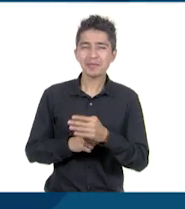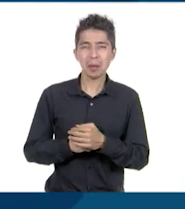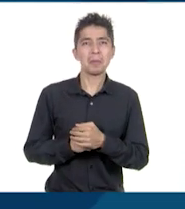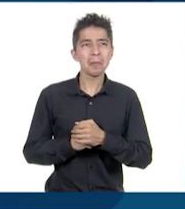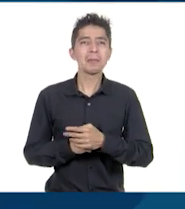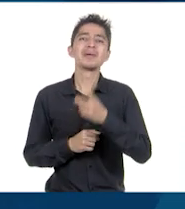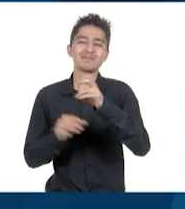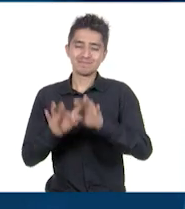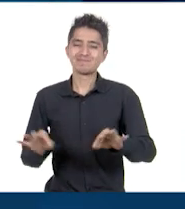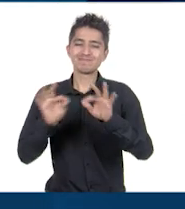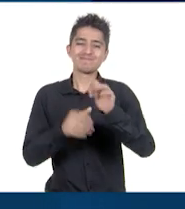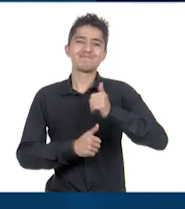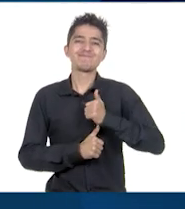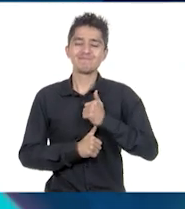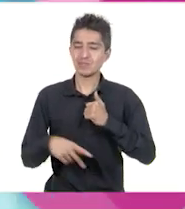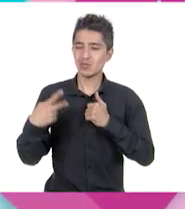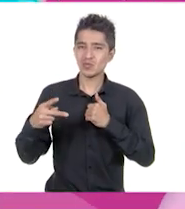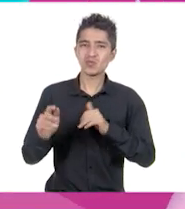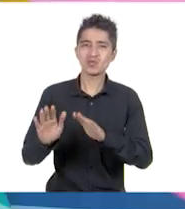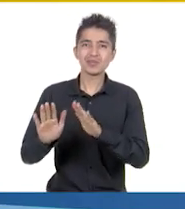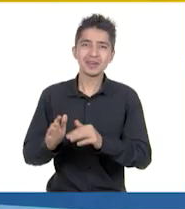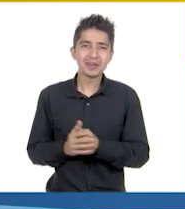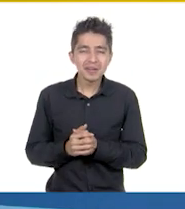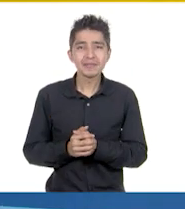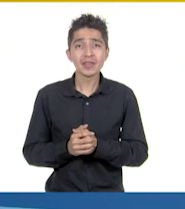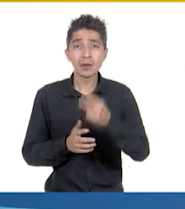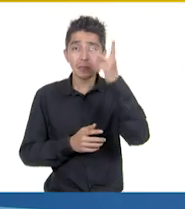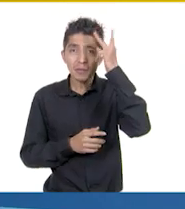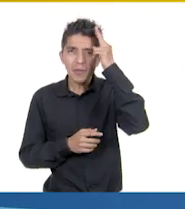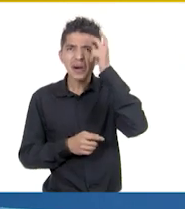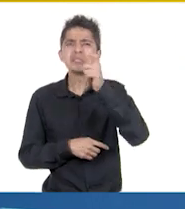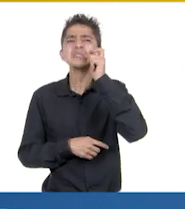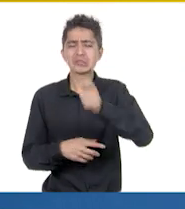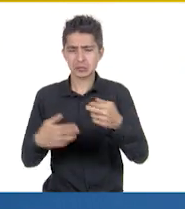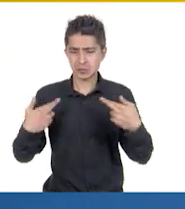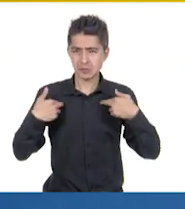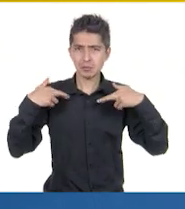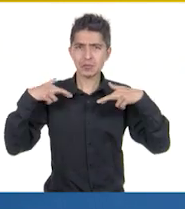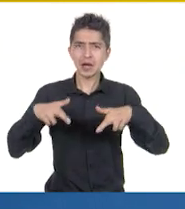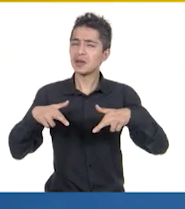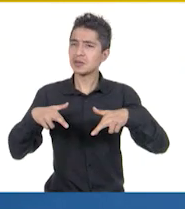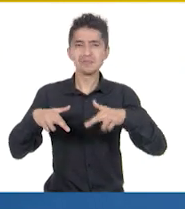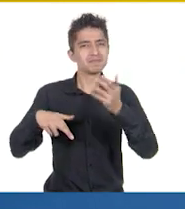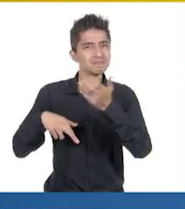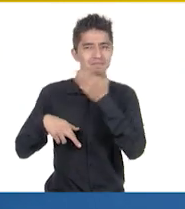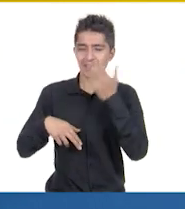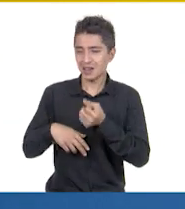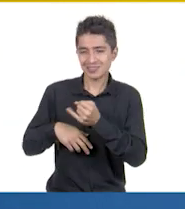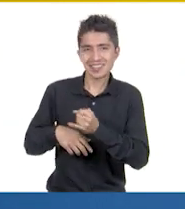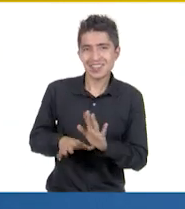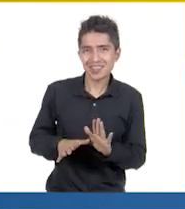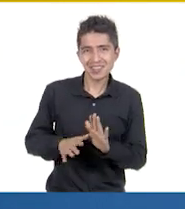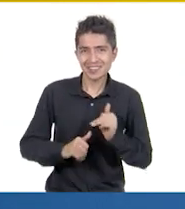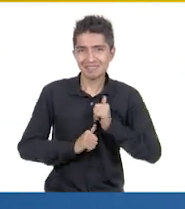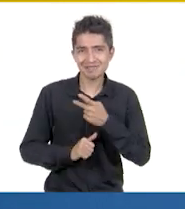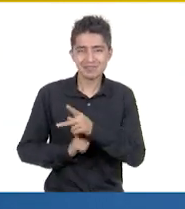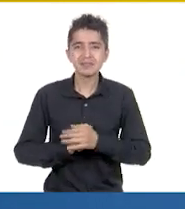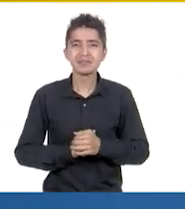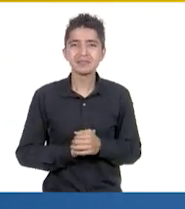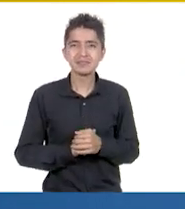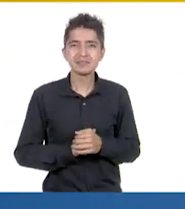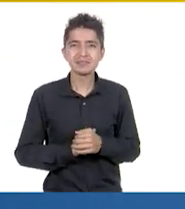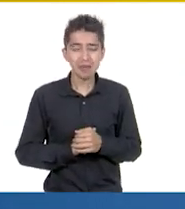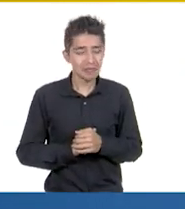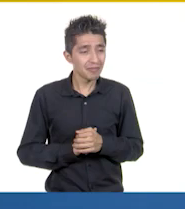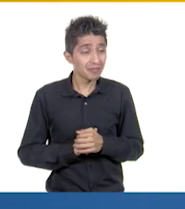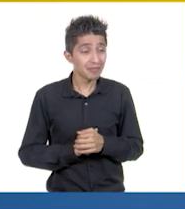del militarismo y de las Fuerzas Armadas. Porfirio Díaz va a ser un representante típico de eso. Pues, maestro,